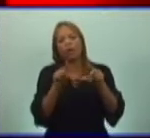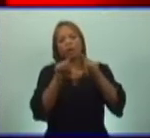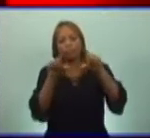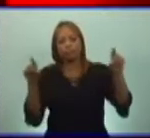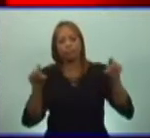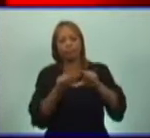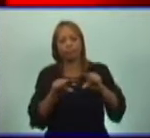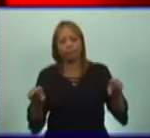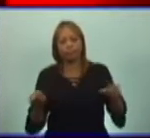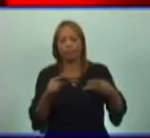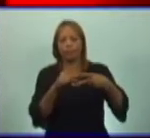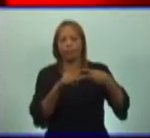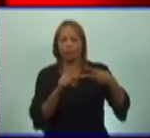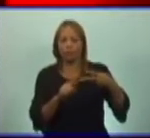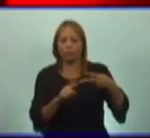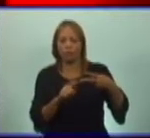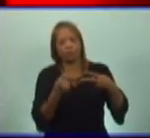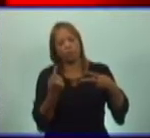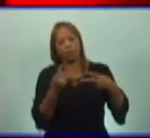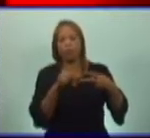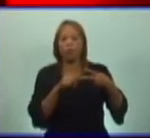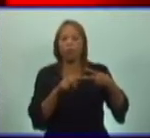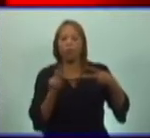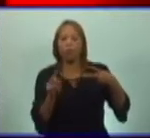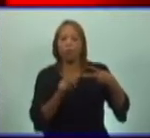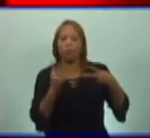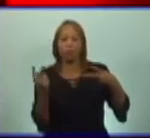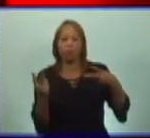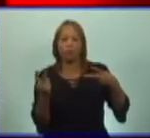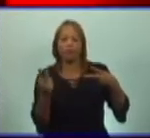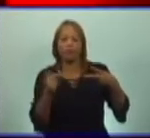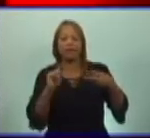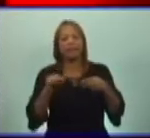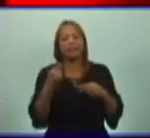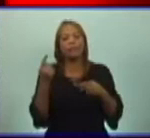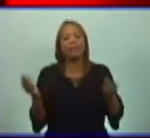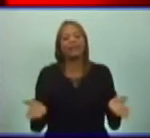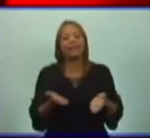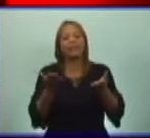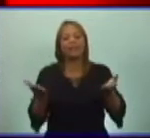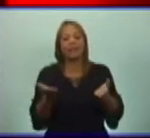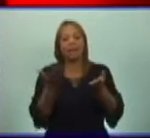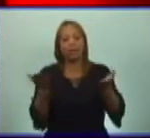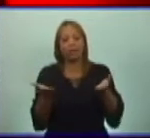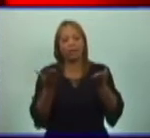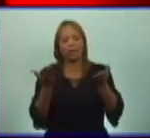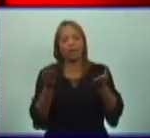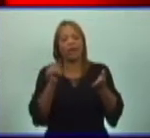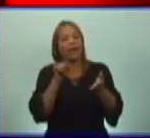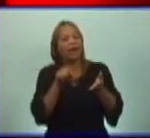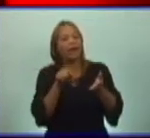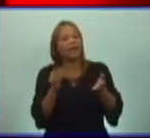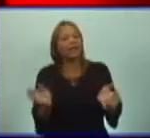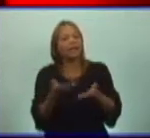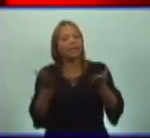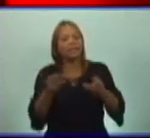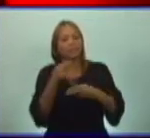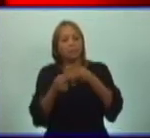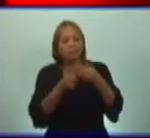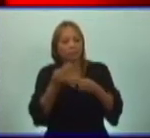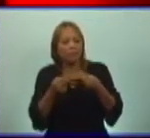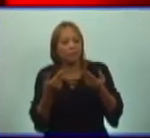1 a 2 párrafos. Luego va el desarrollo. Y en el desarrollo